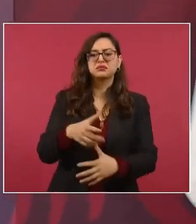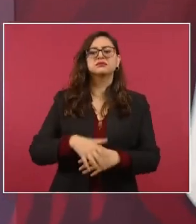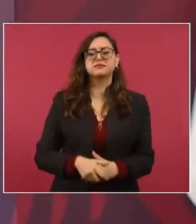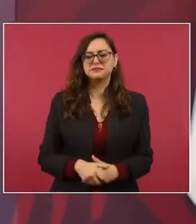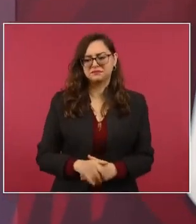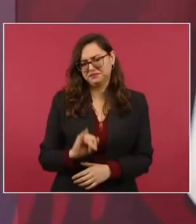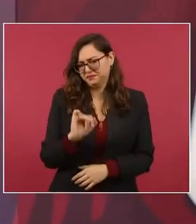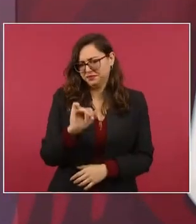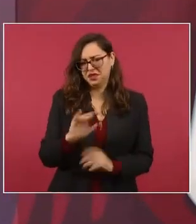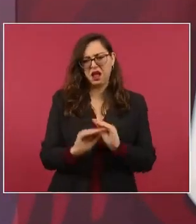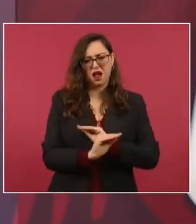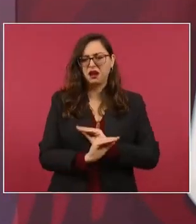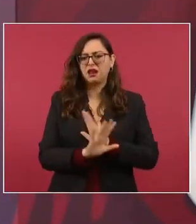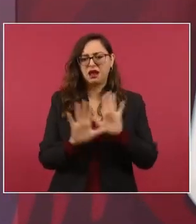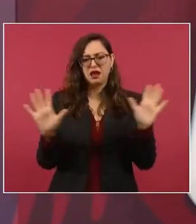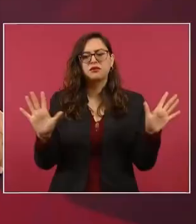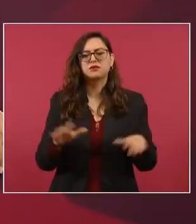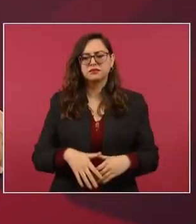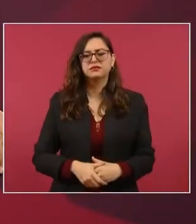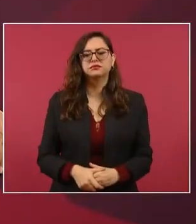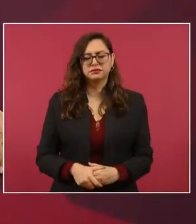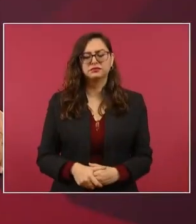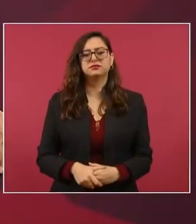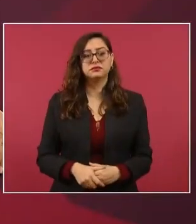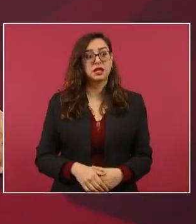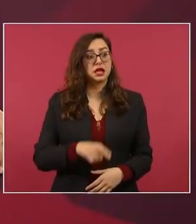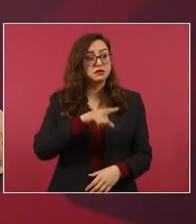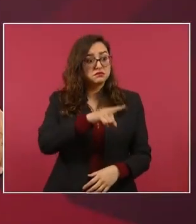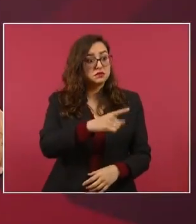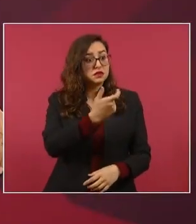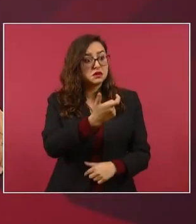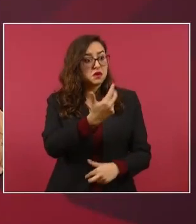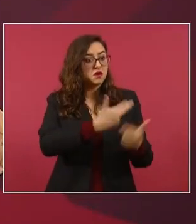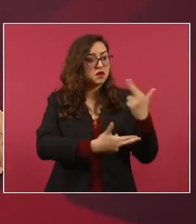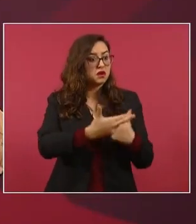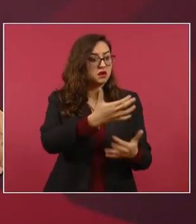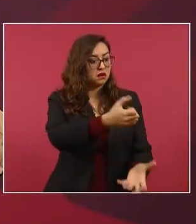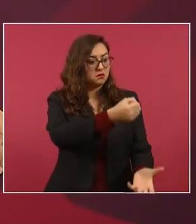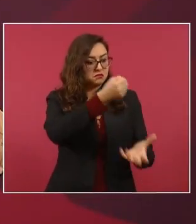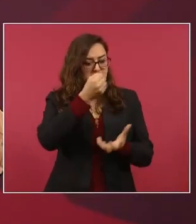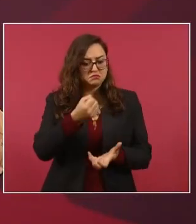se puede destinar a este propósito, se hace.